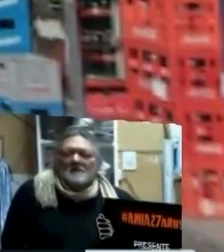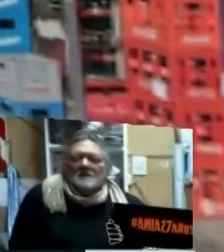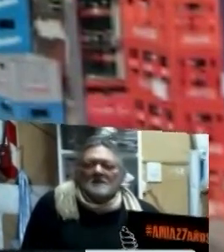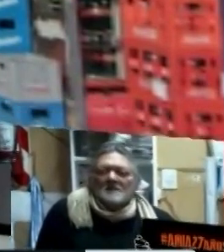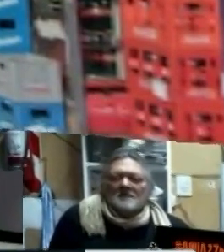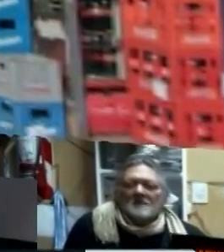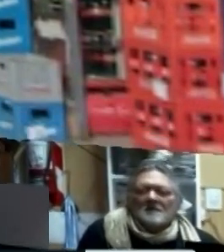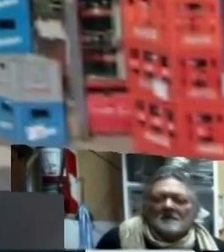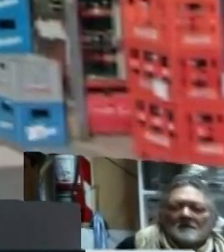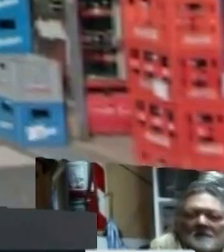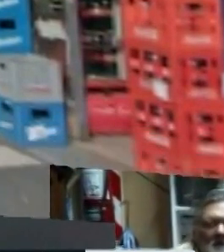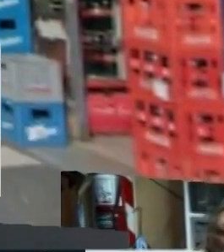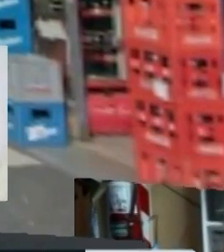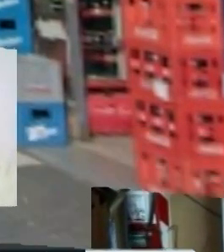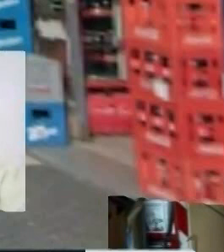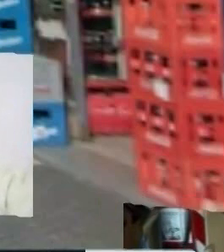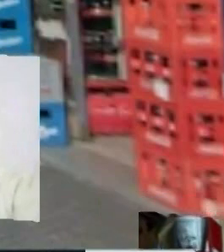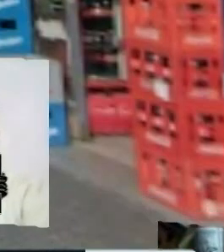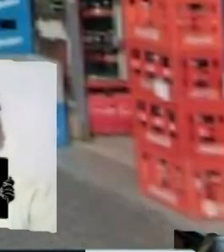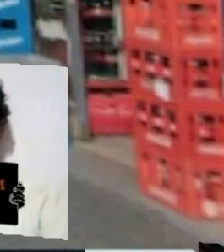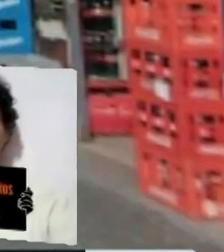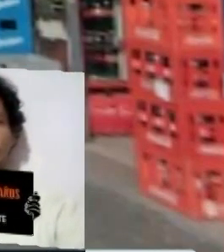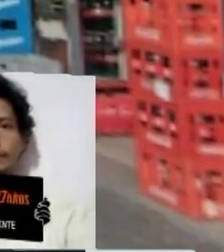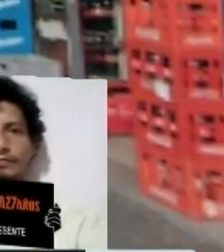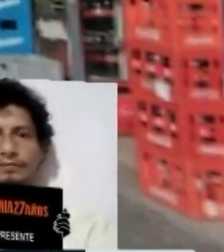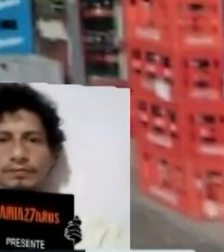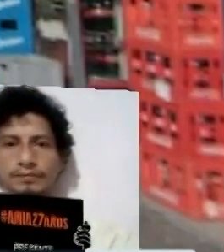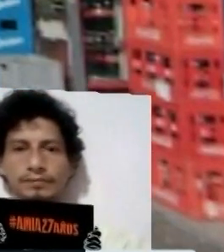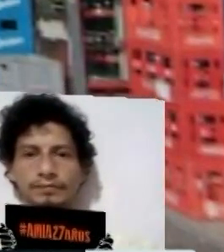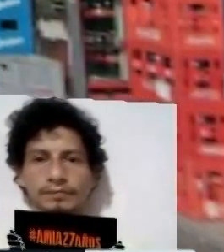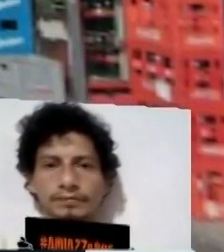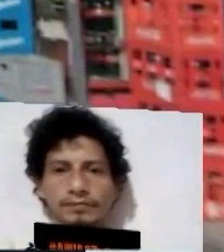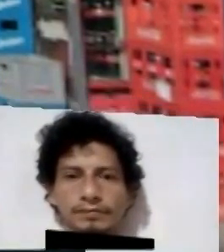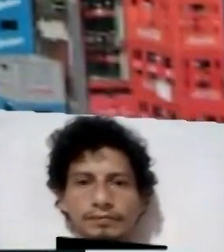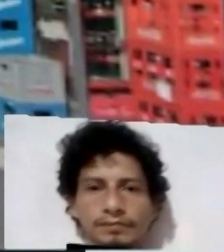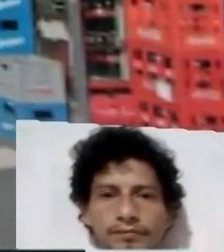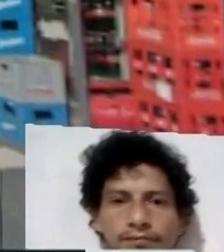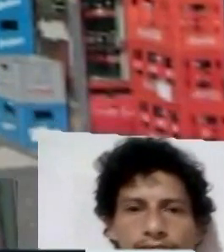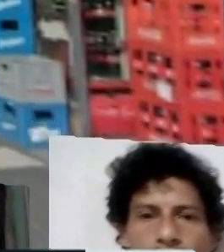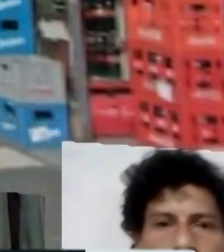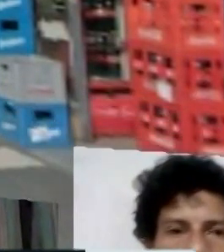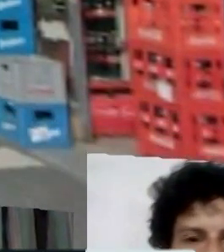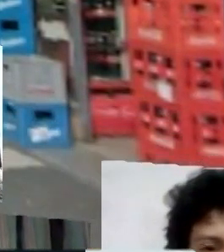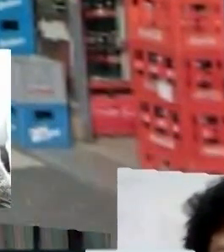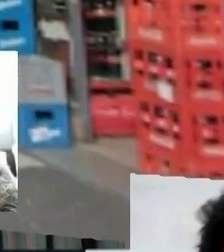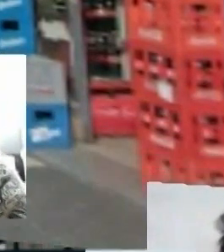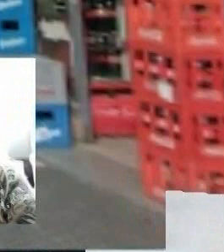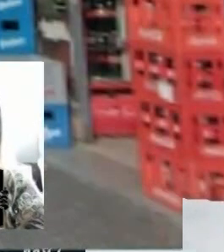Norbert, León, Gregorio. Osuk, Delos, Berta. Kupchik, Luis, Fernando. Leu, Agustín,